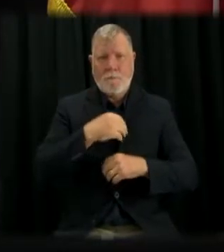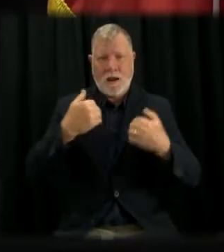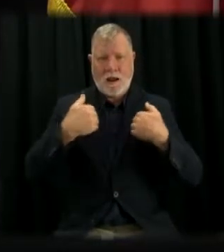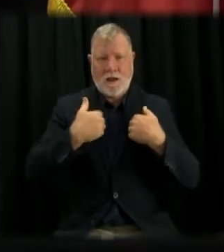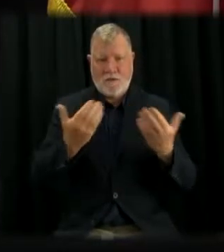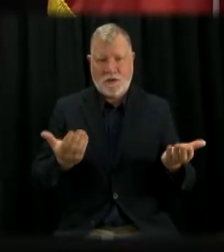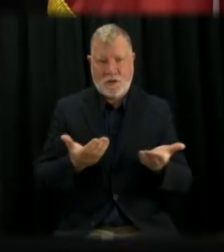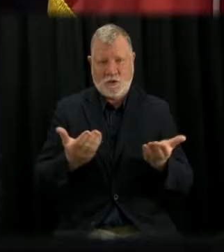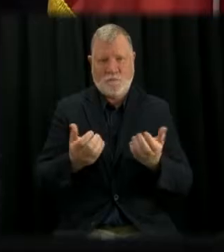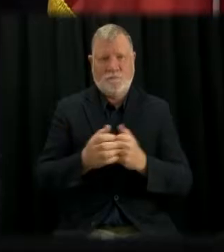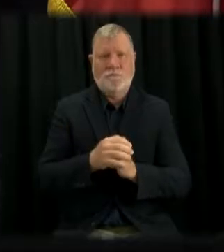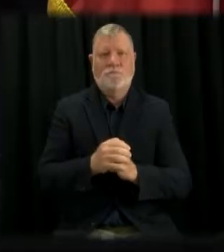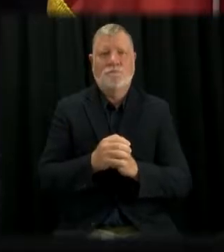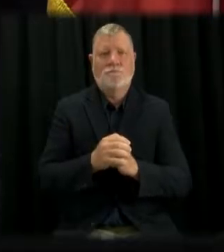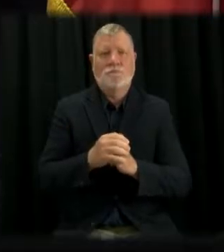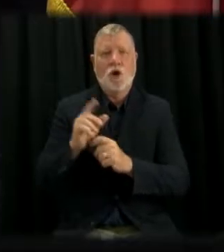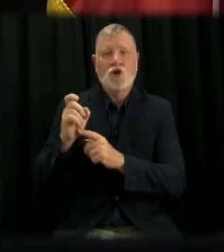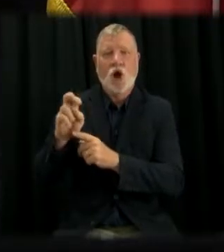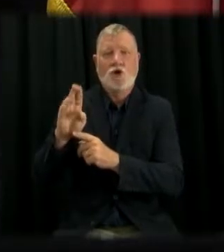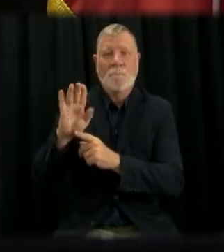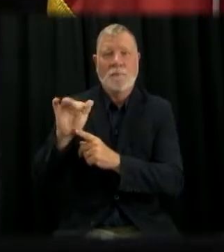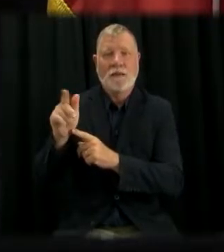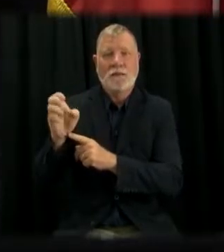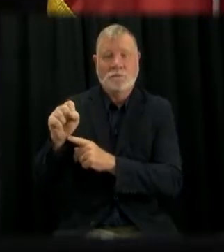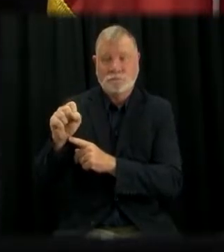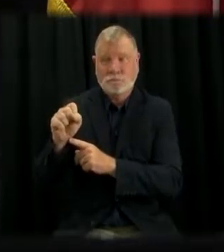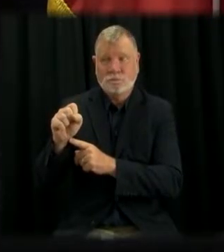qué miembros están presentes. El doctor Bix,